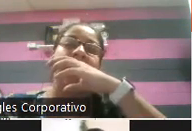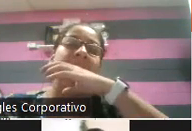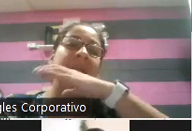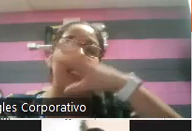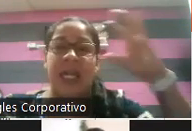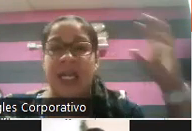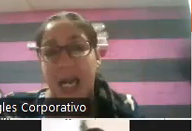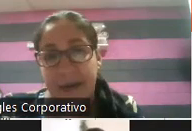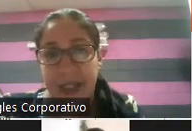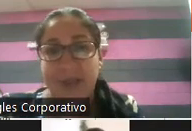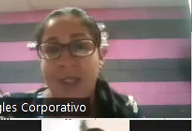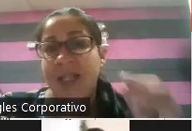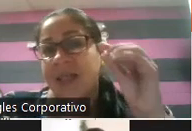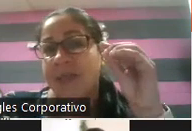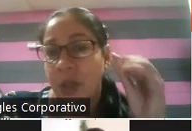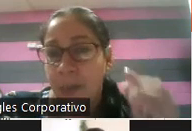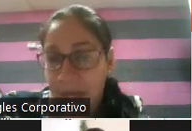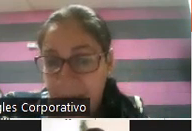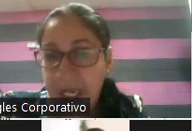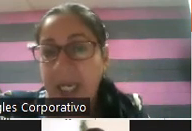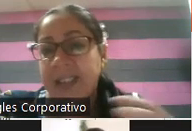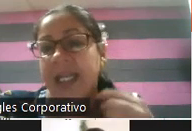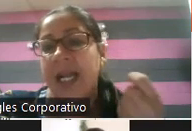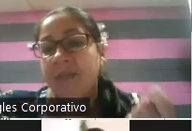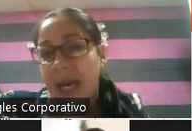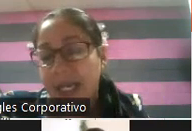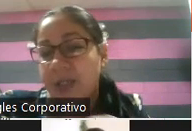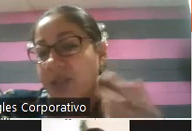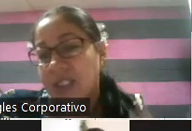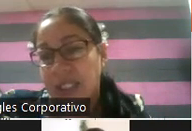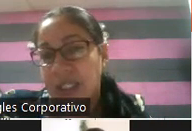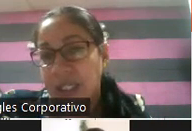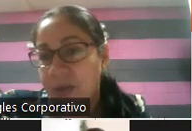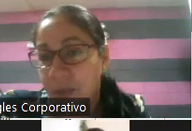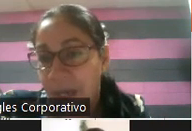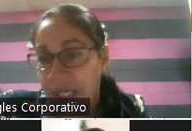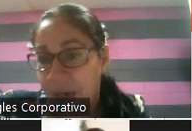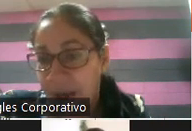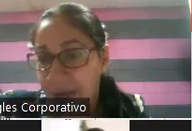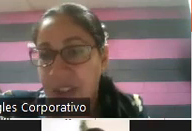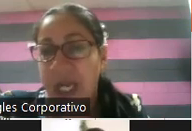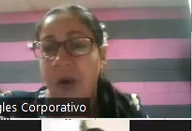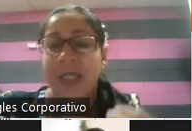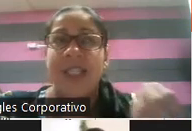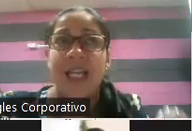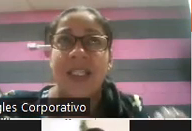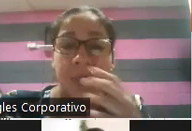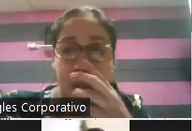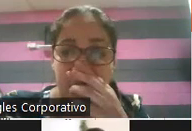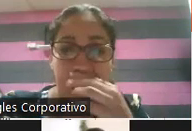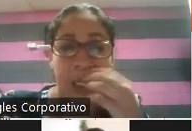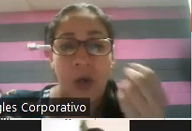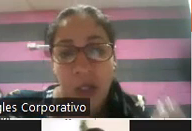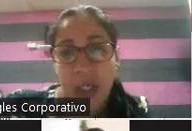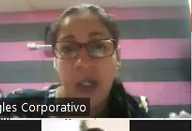poner el gran letanía verdad es una descripción breve de la imagen que usted está teniendo en sus páginas web o sea los haltec se